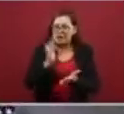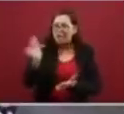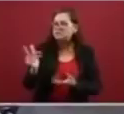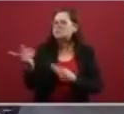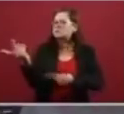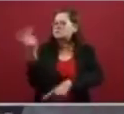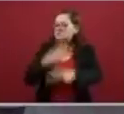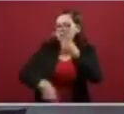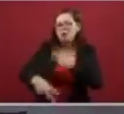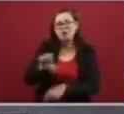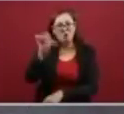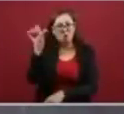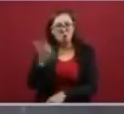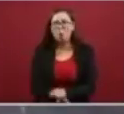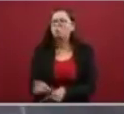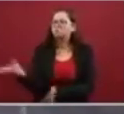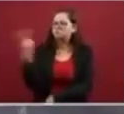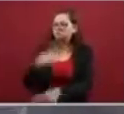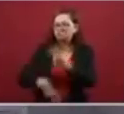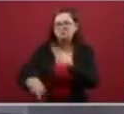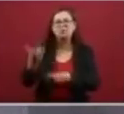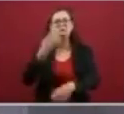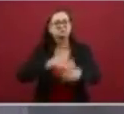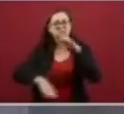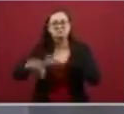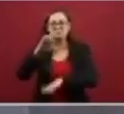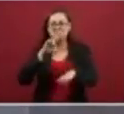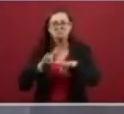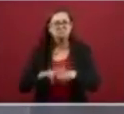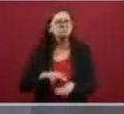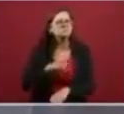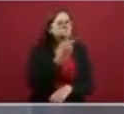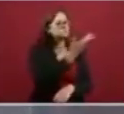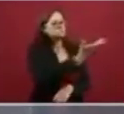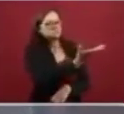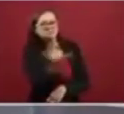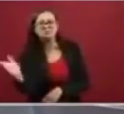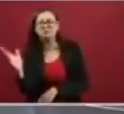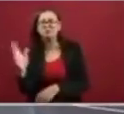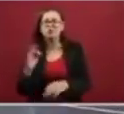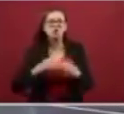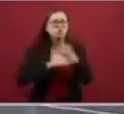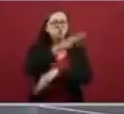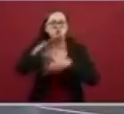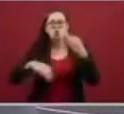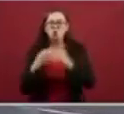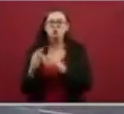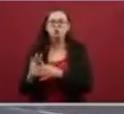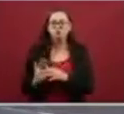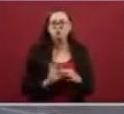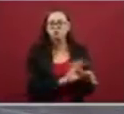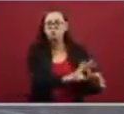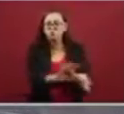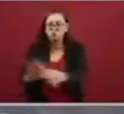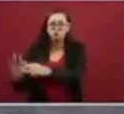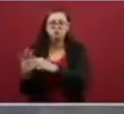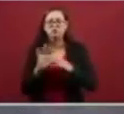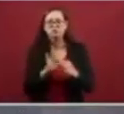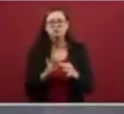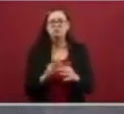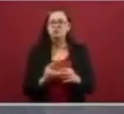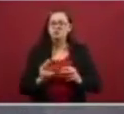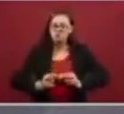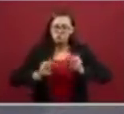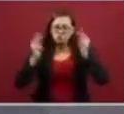empresarios en este acto, en el Zócalo. Todos tenemos que unirnos para